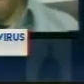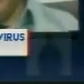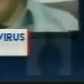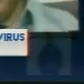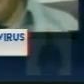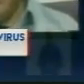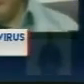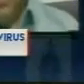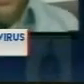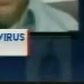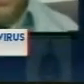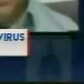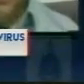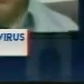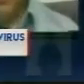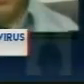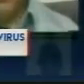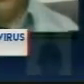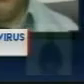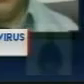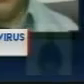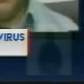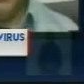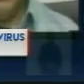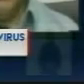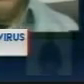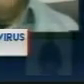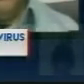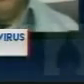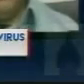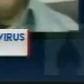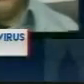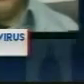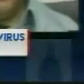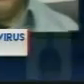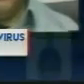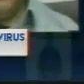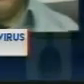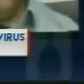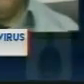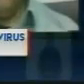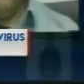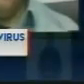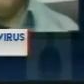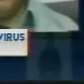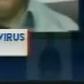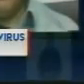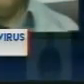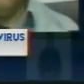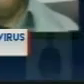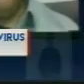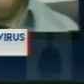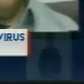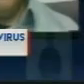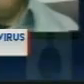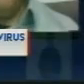cumplimiento de las disposiciones de la autoridad. Es una mezcla de un mensaje que ha dado la autoridad de relajamiento,